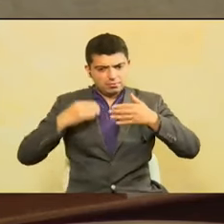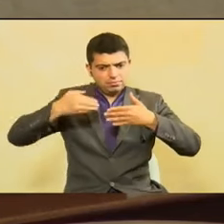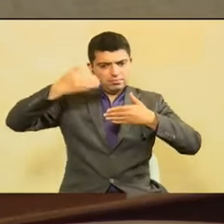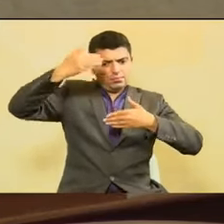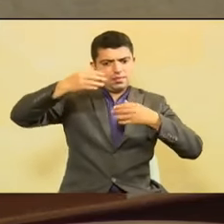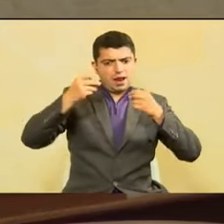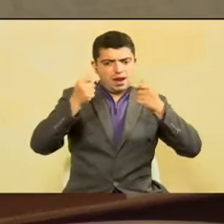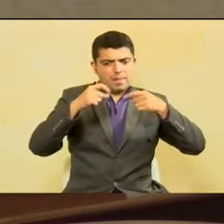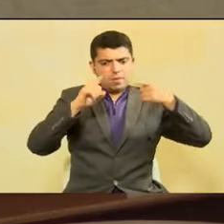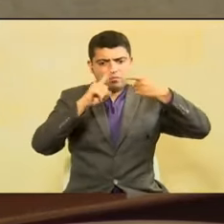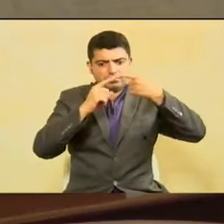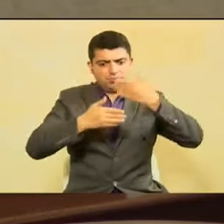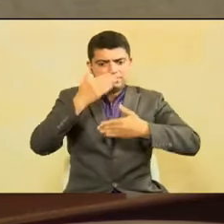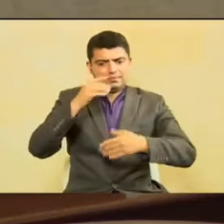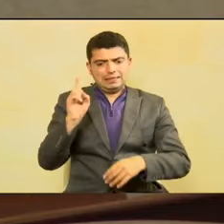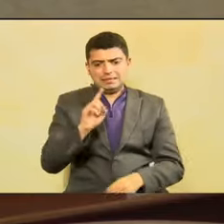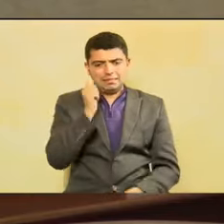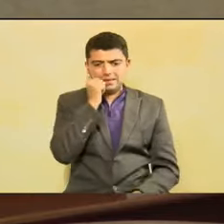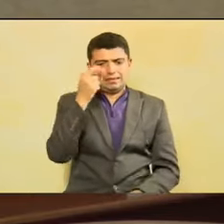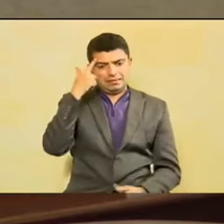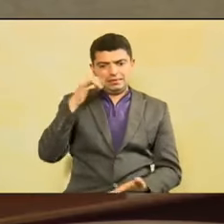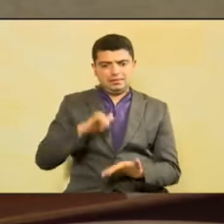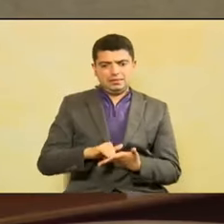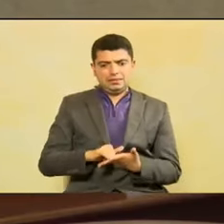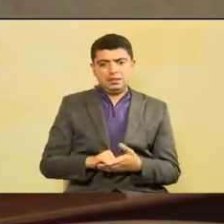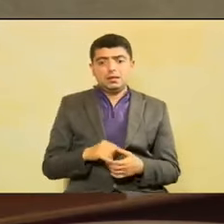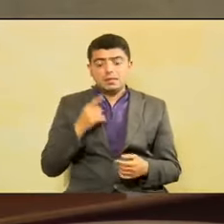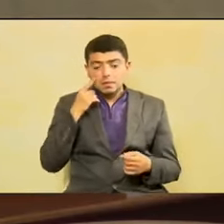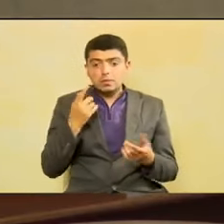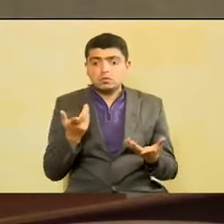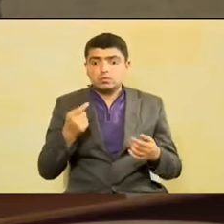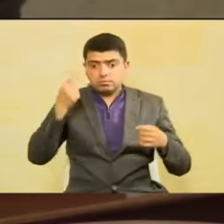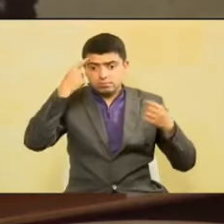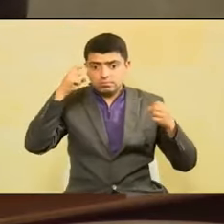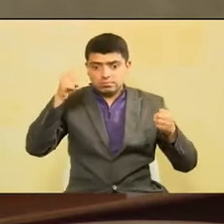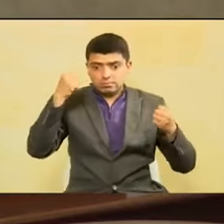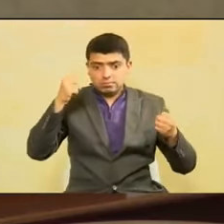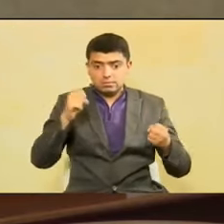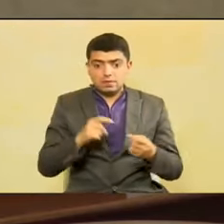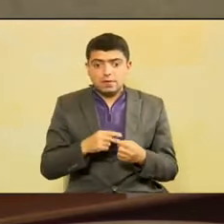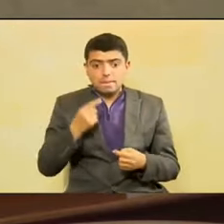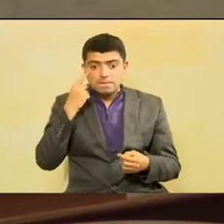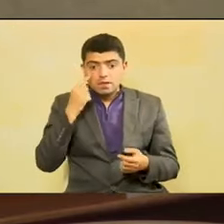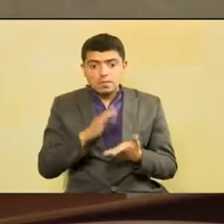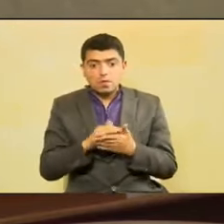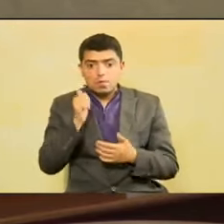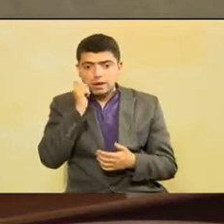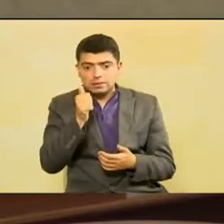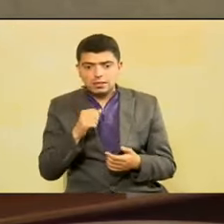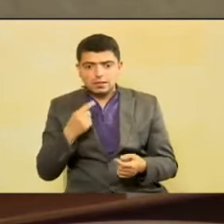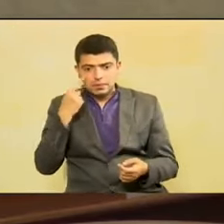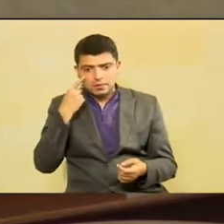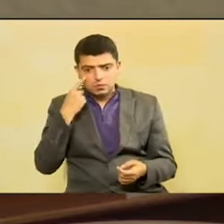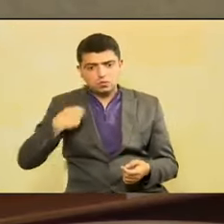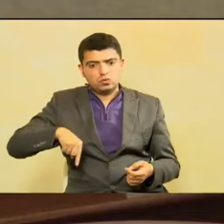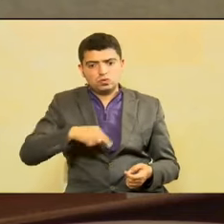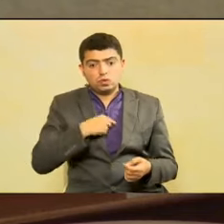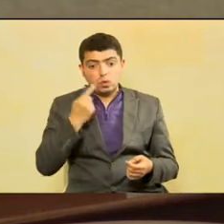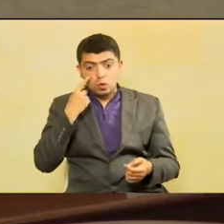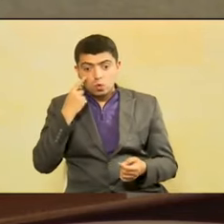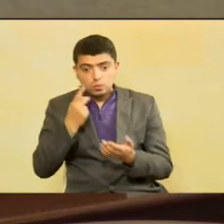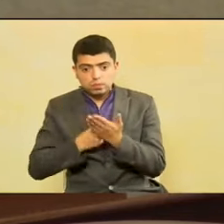sacar y yo quiero sentar la voz de alarma porque mañana volveré a llevar la palabra en la medida en que no encuentre el